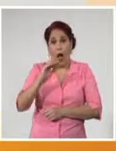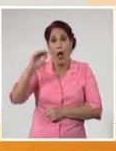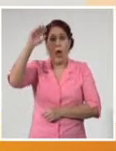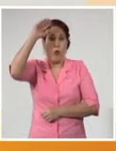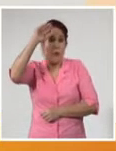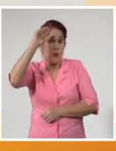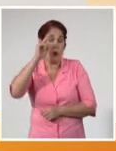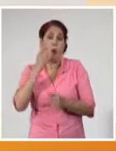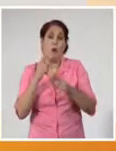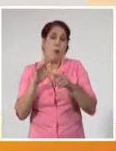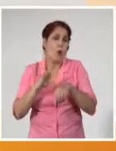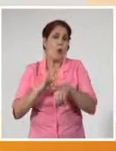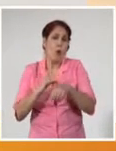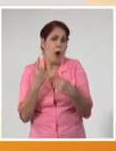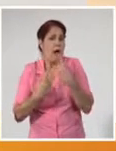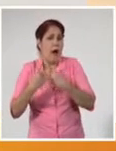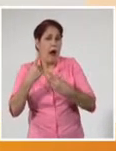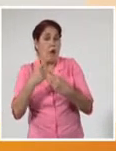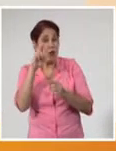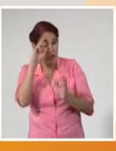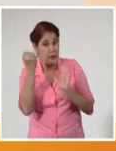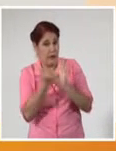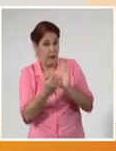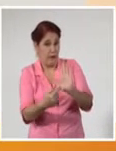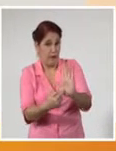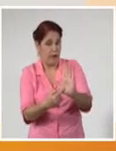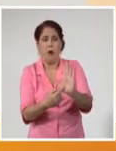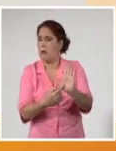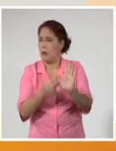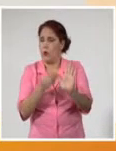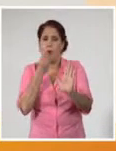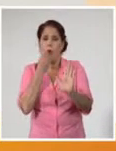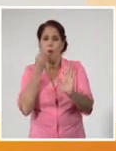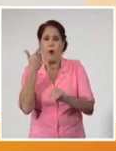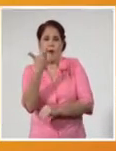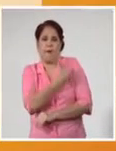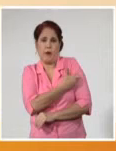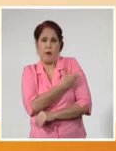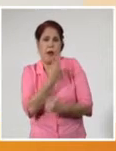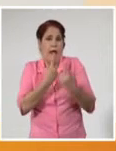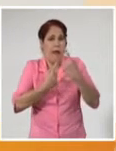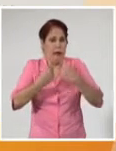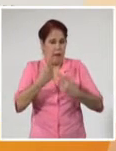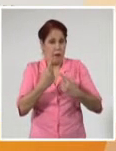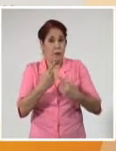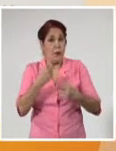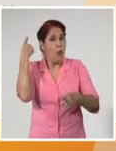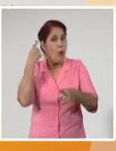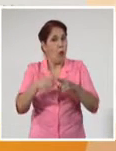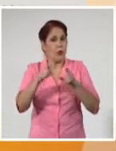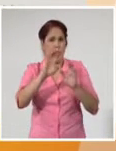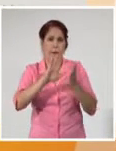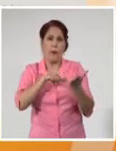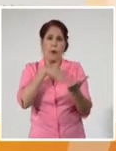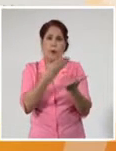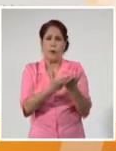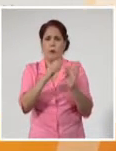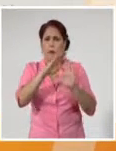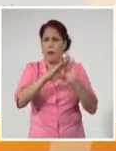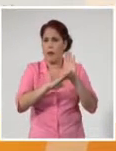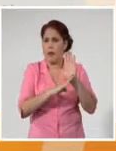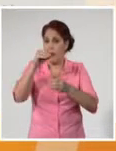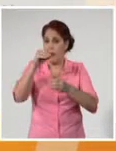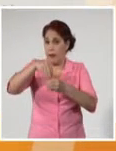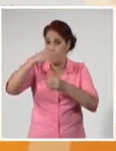causas médicas y debidamente certificadas no puedan ser vacunados. Como parte de otras propuestas de medidas dentro